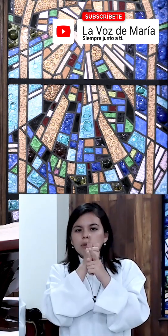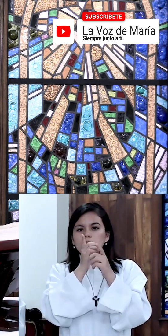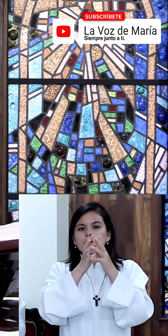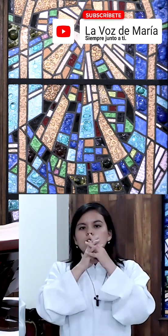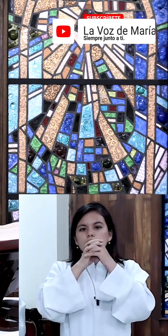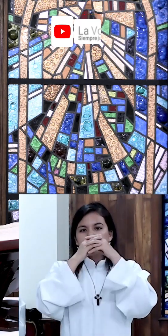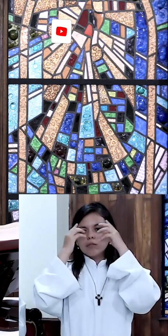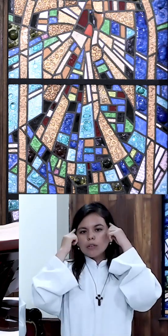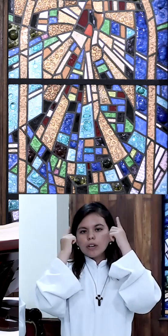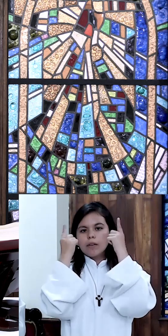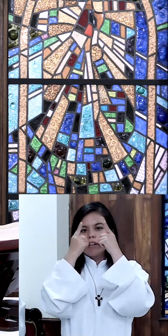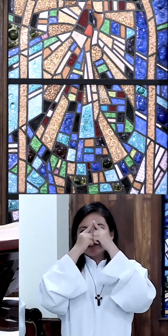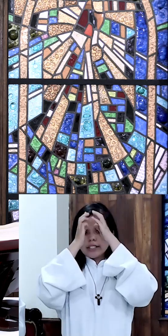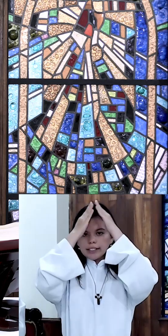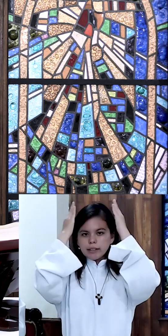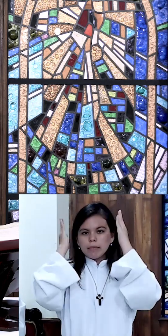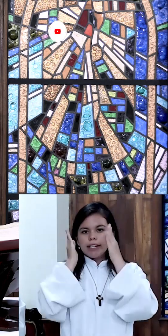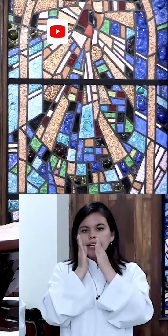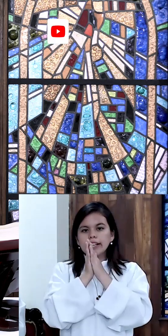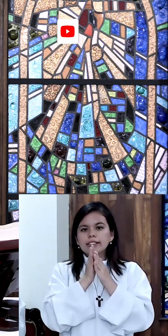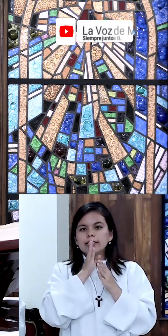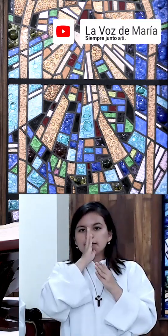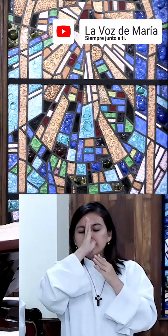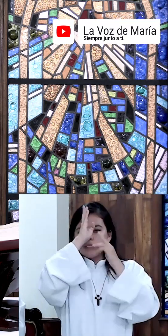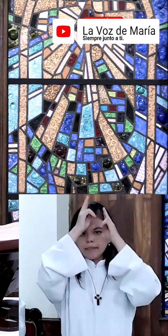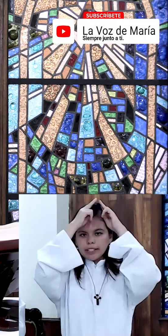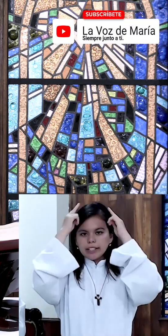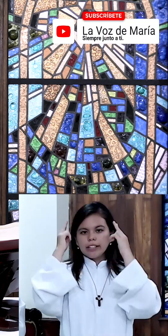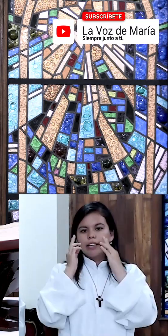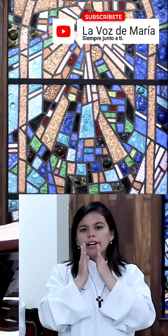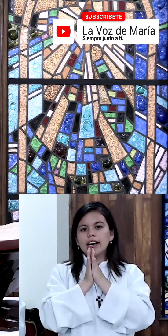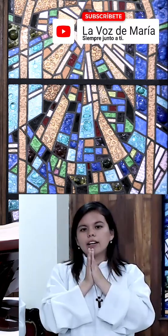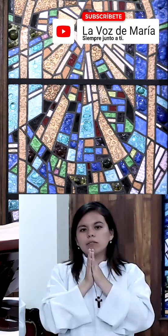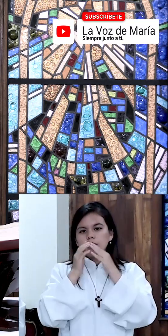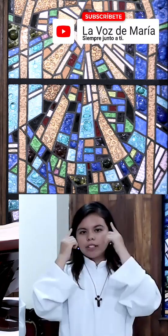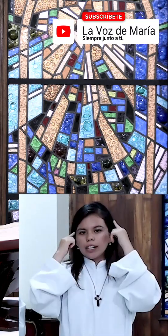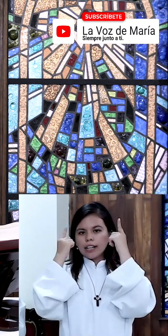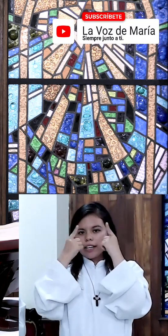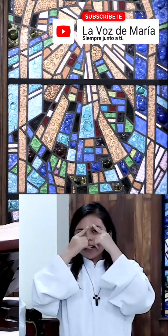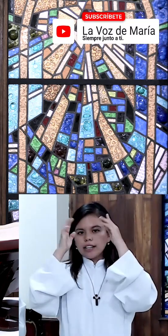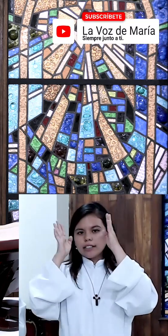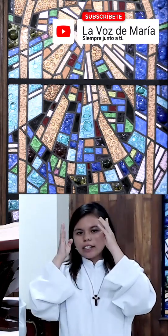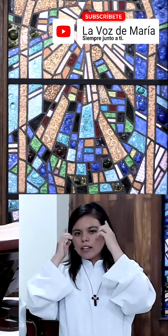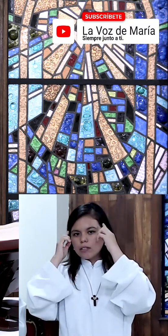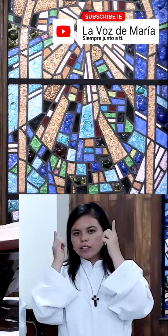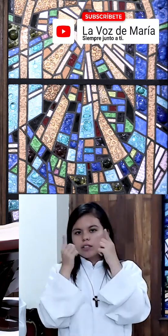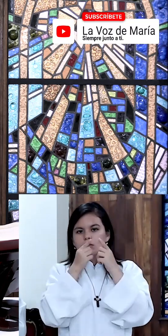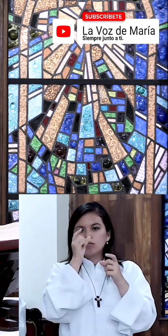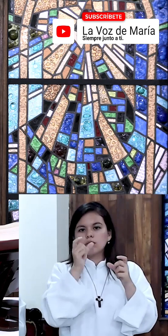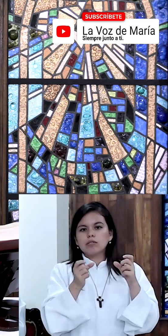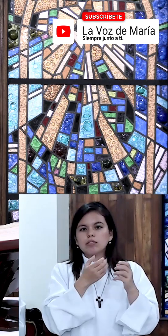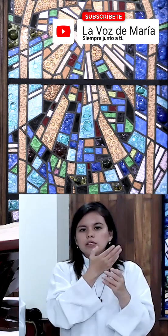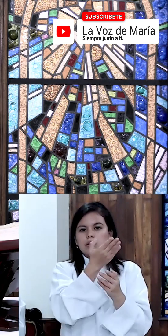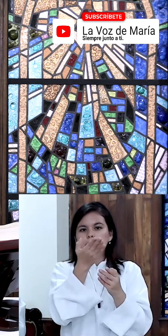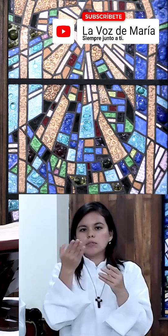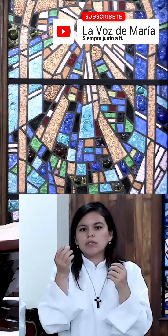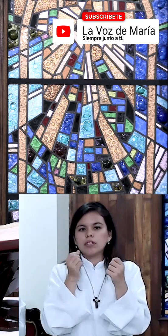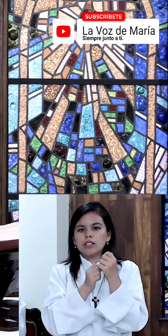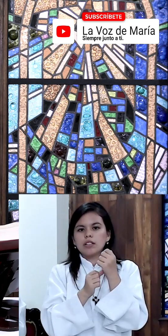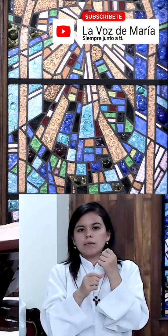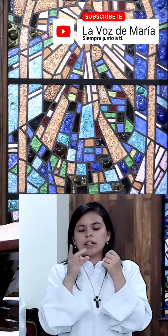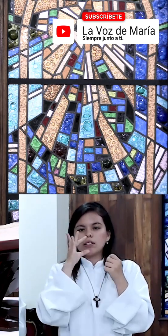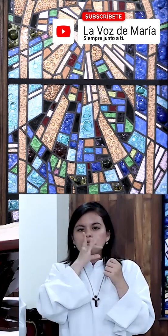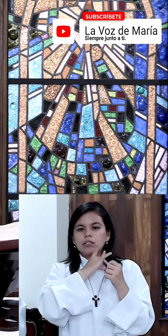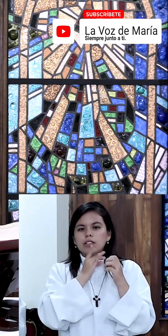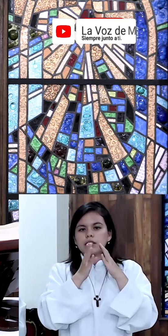Por mi culpa, por mi gran culpa. Por eso ruego a Santa María, siempre Virgen, a los ángeles, a los santos, y a